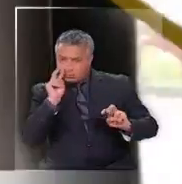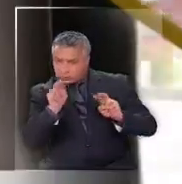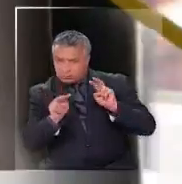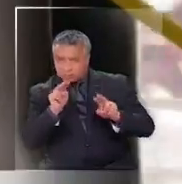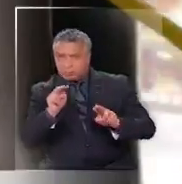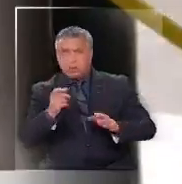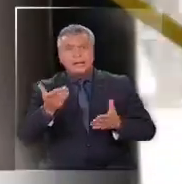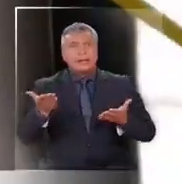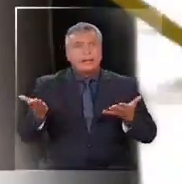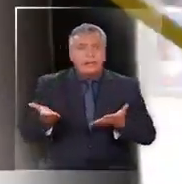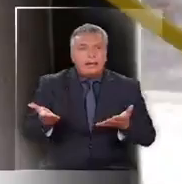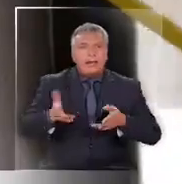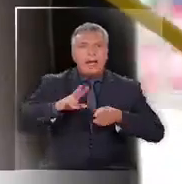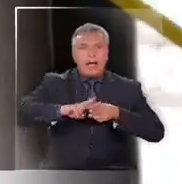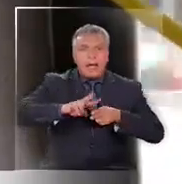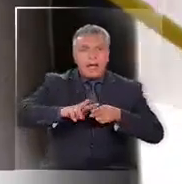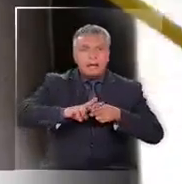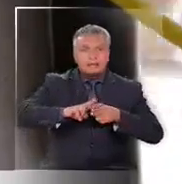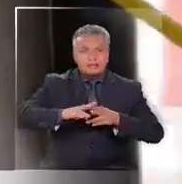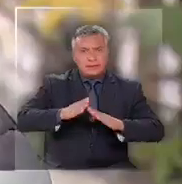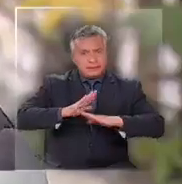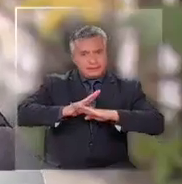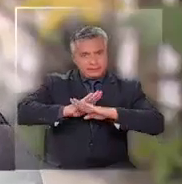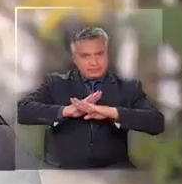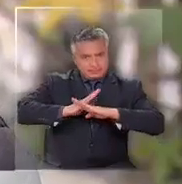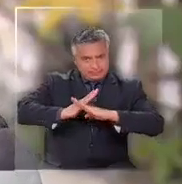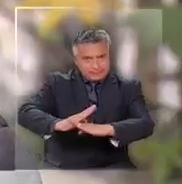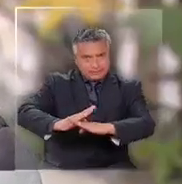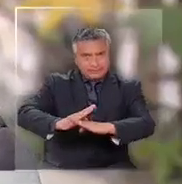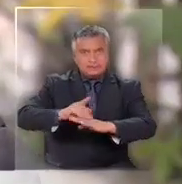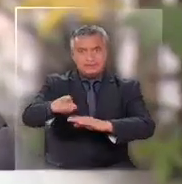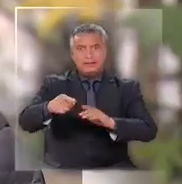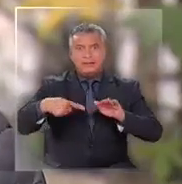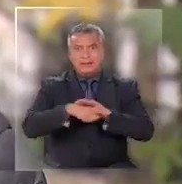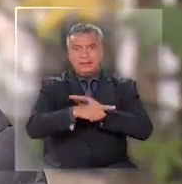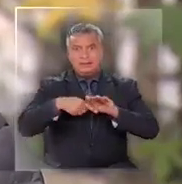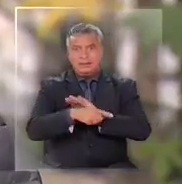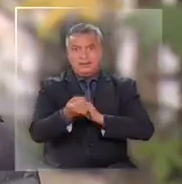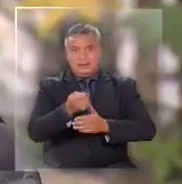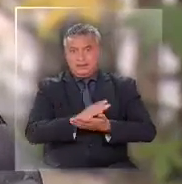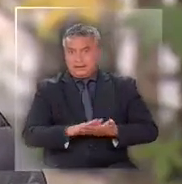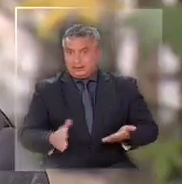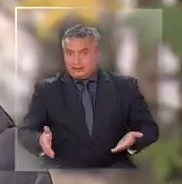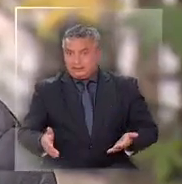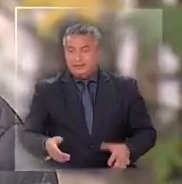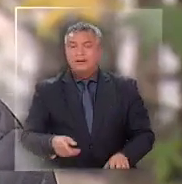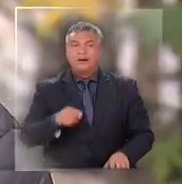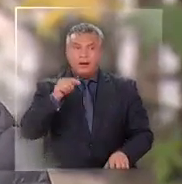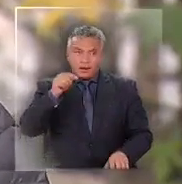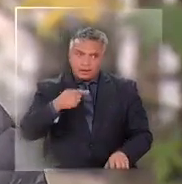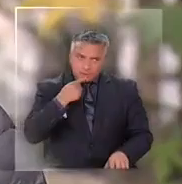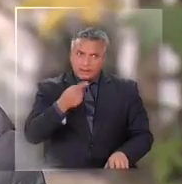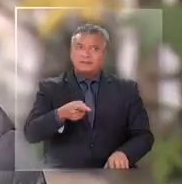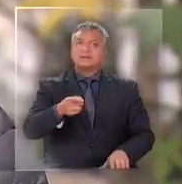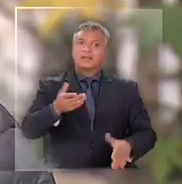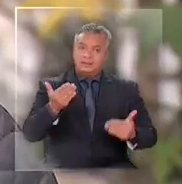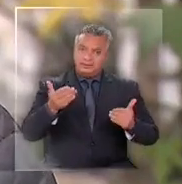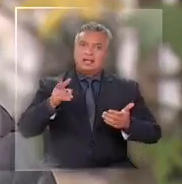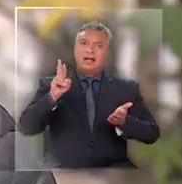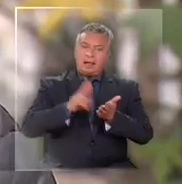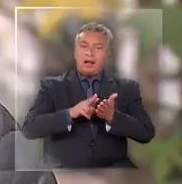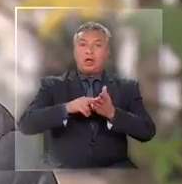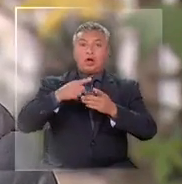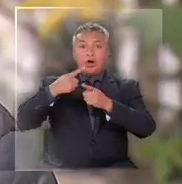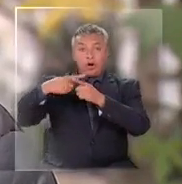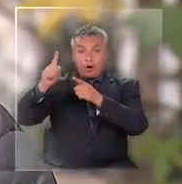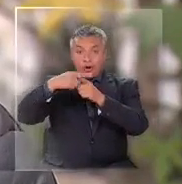se pueden tomar para atacar la evasión? Yo creo que no necesariamente tiene que ser más alta la sanción, sino que tiene que ser real. Lo que han hecho otros países, por